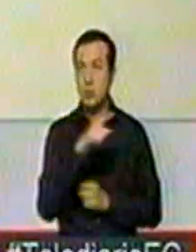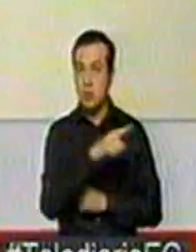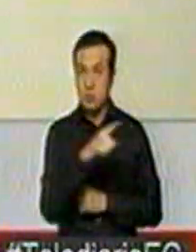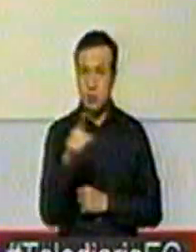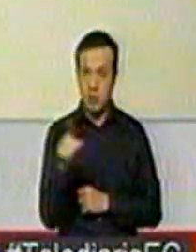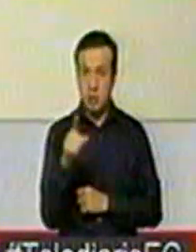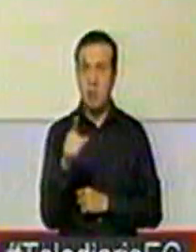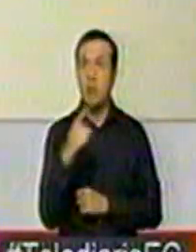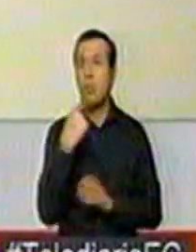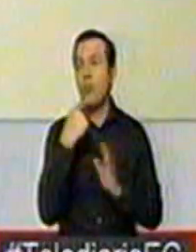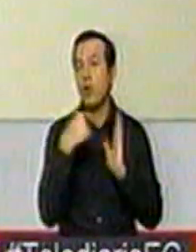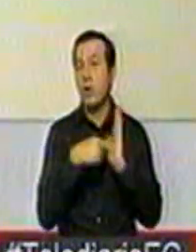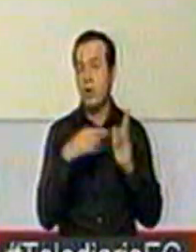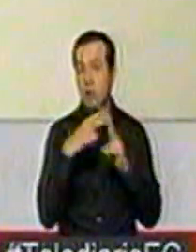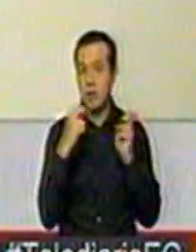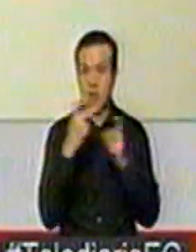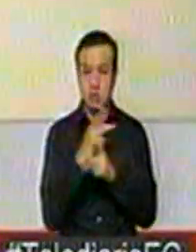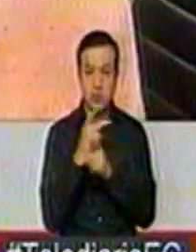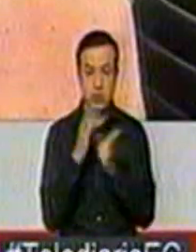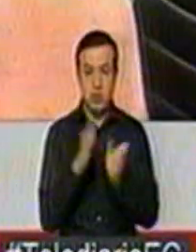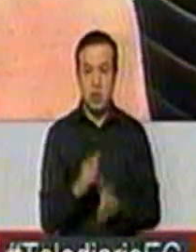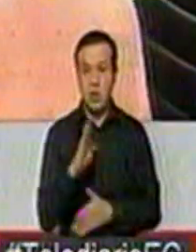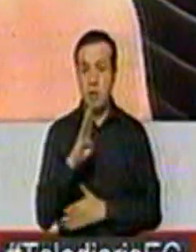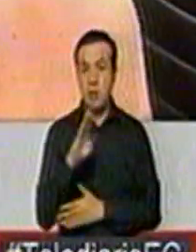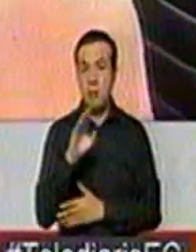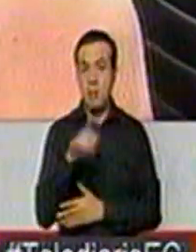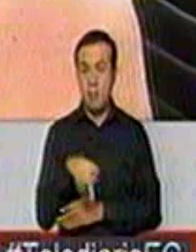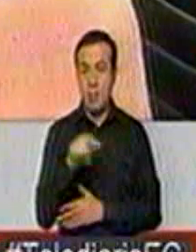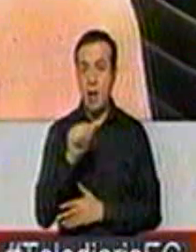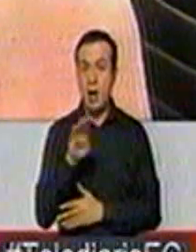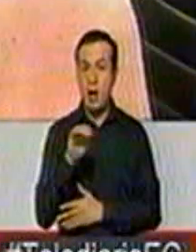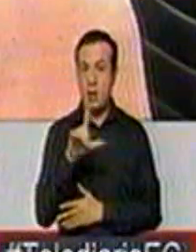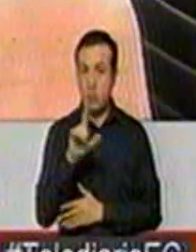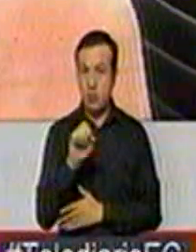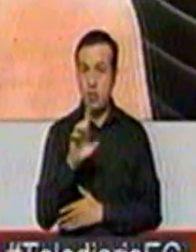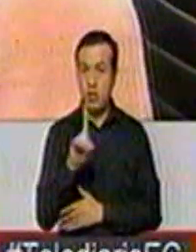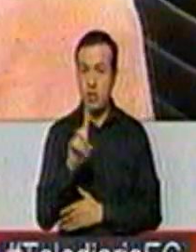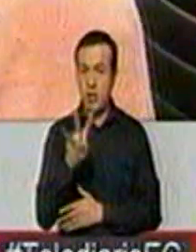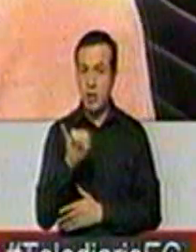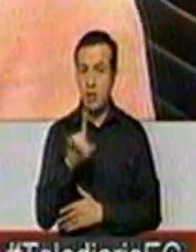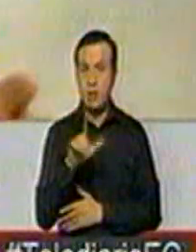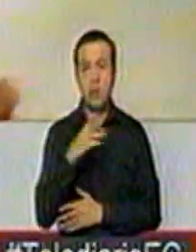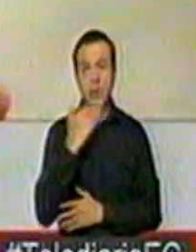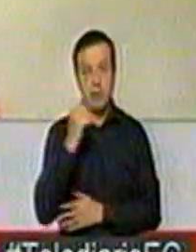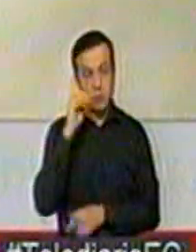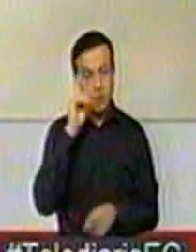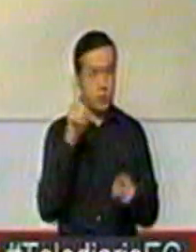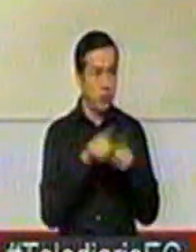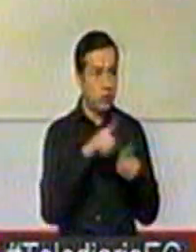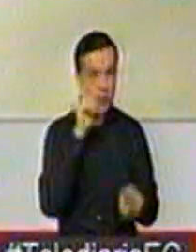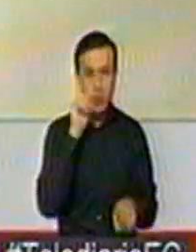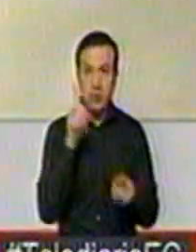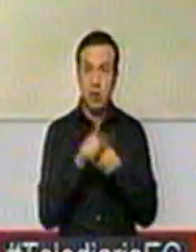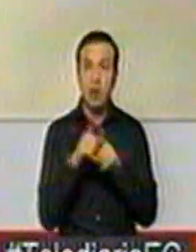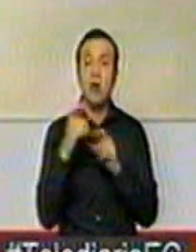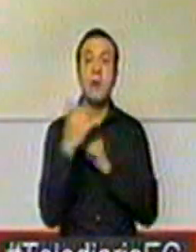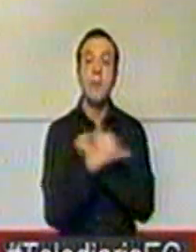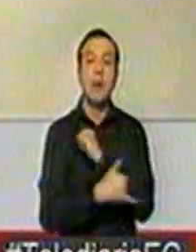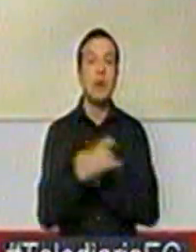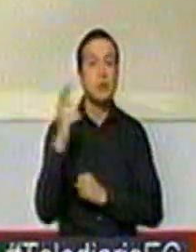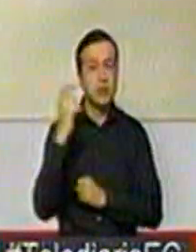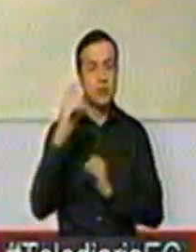objetivo, como es el caso del ex consejero Pablo Dávila, a iniciar un diálogo y lograr consensos. Porque el país necesita